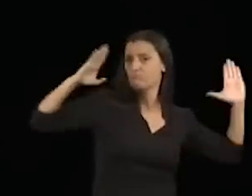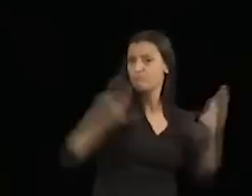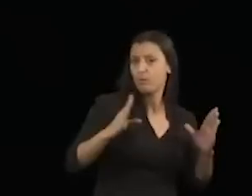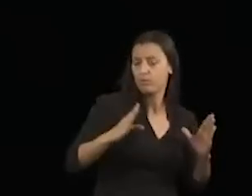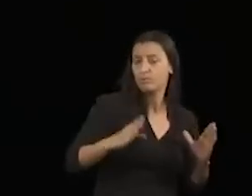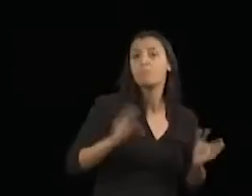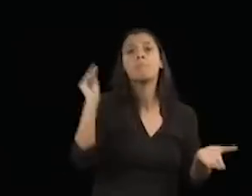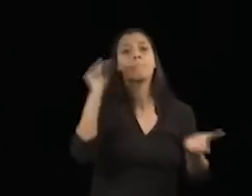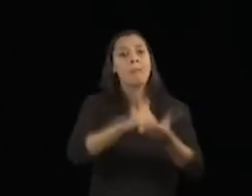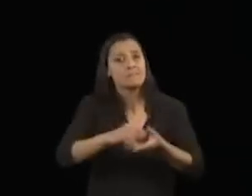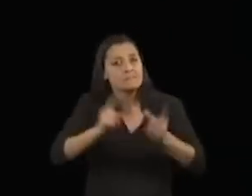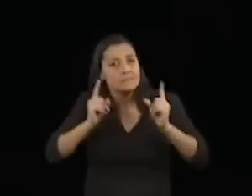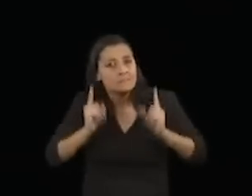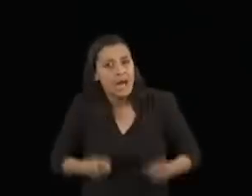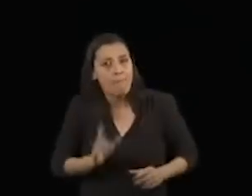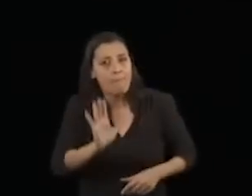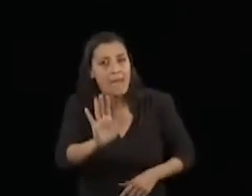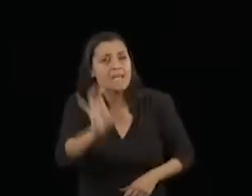y